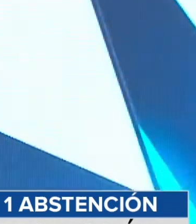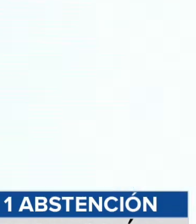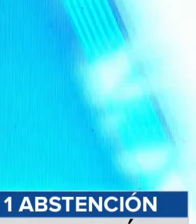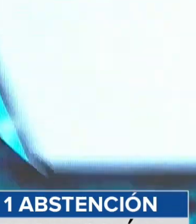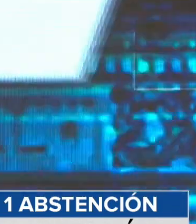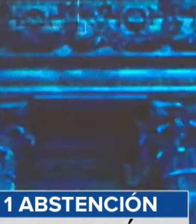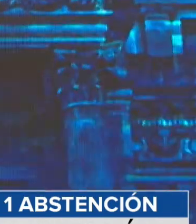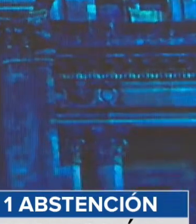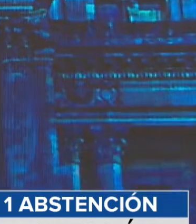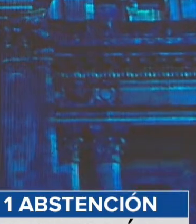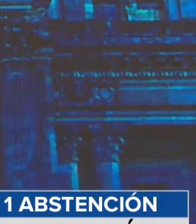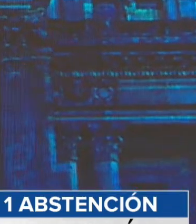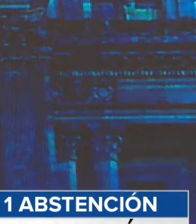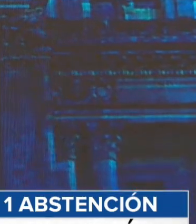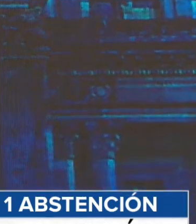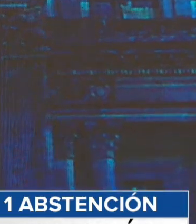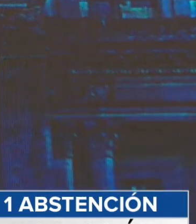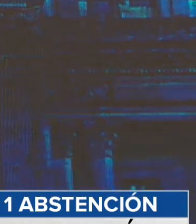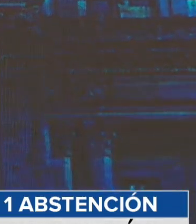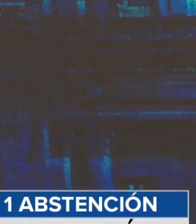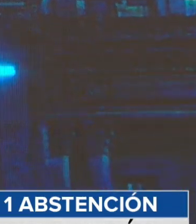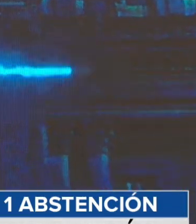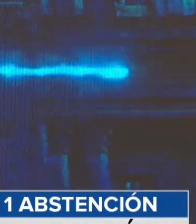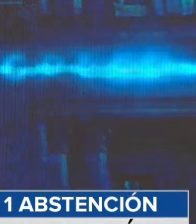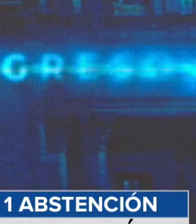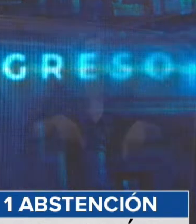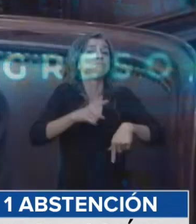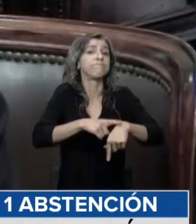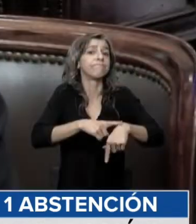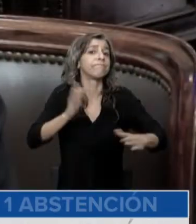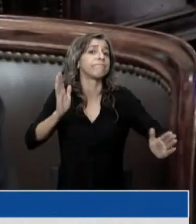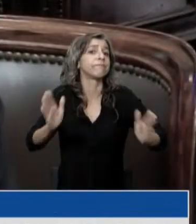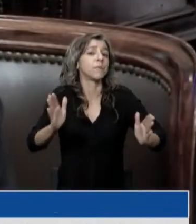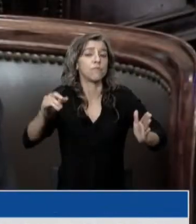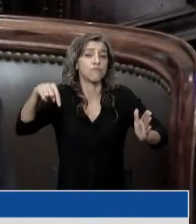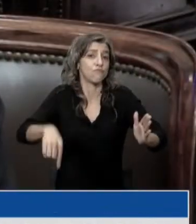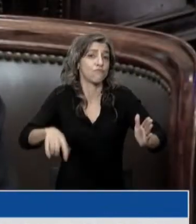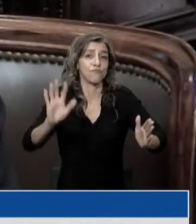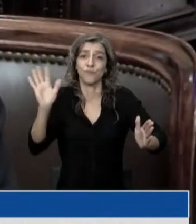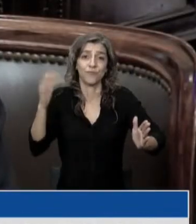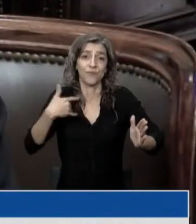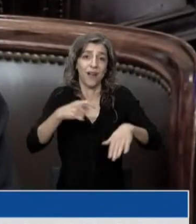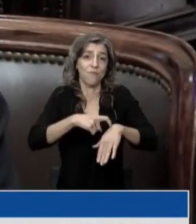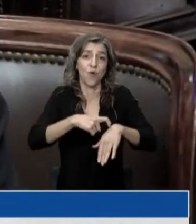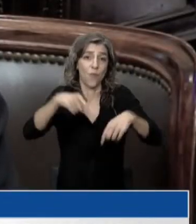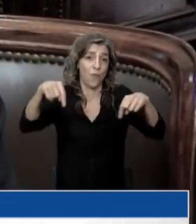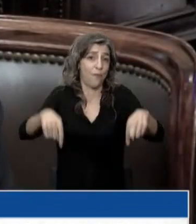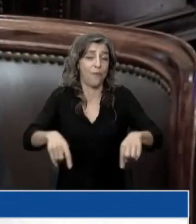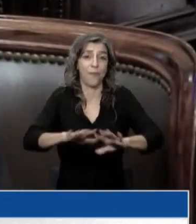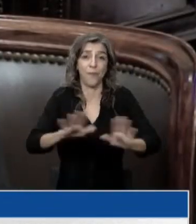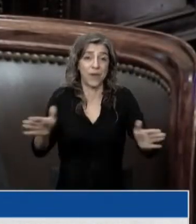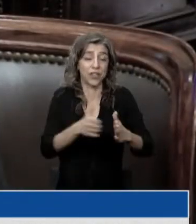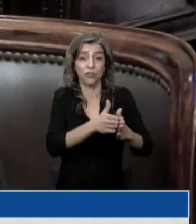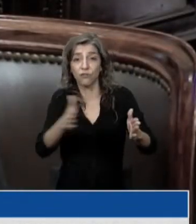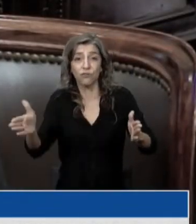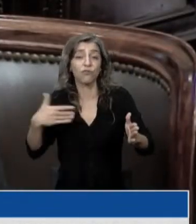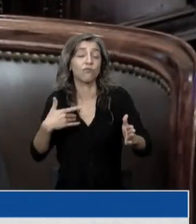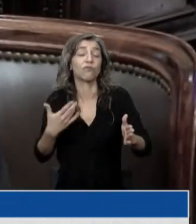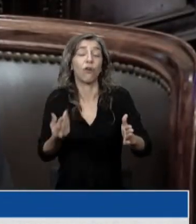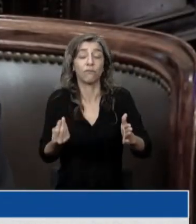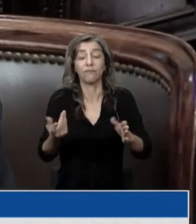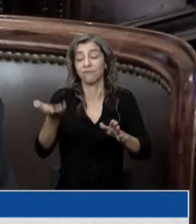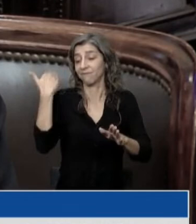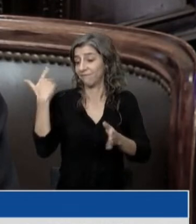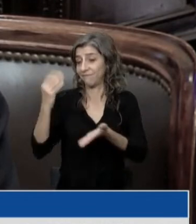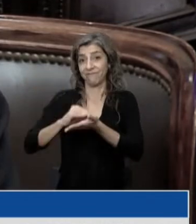también estuvo impulsando esta iniciativa. Una ley de época porque tiene que ver con el crecimiento, como mencionaba la